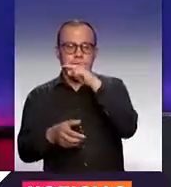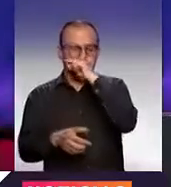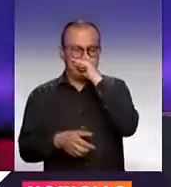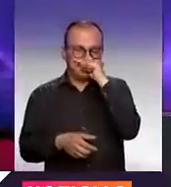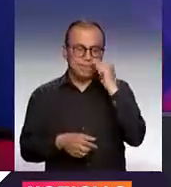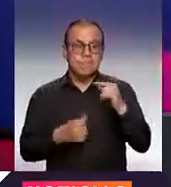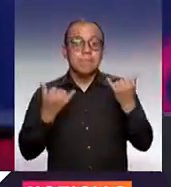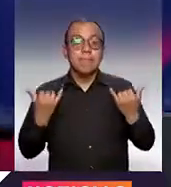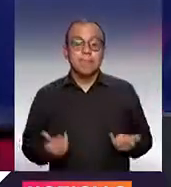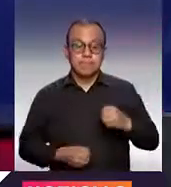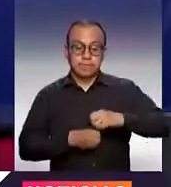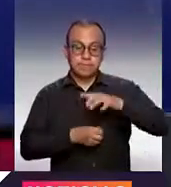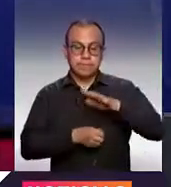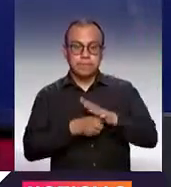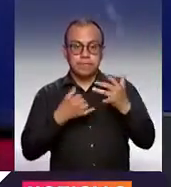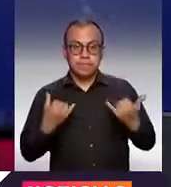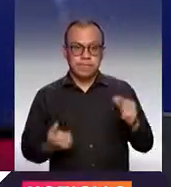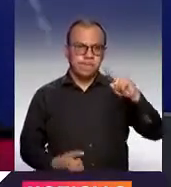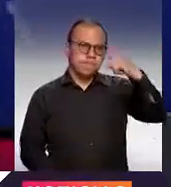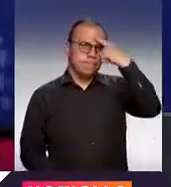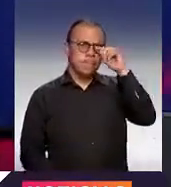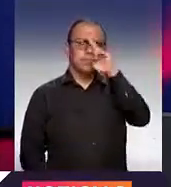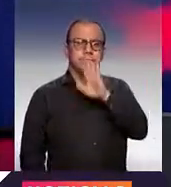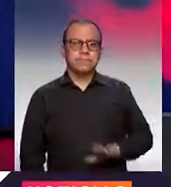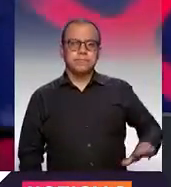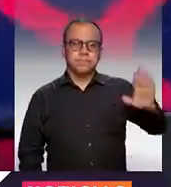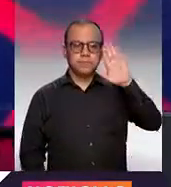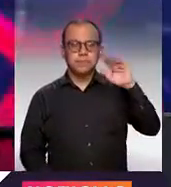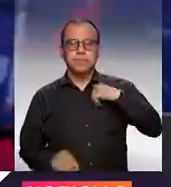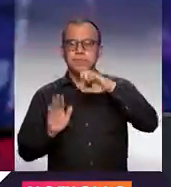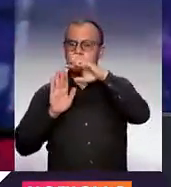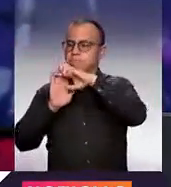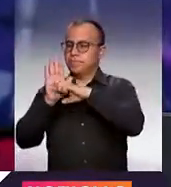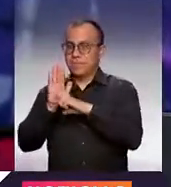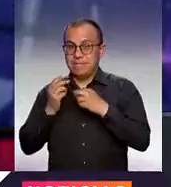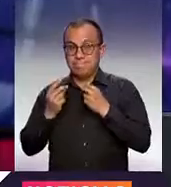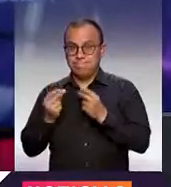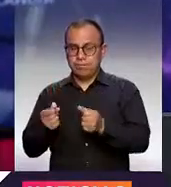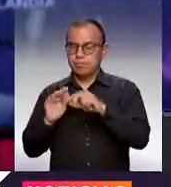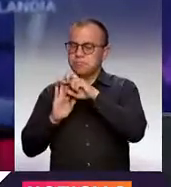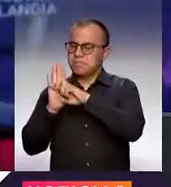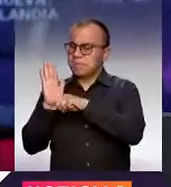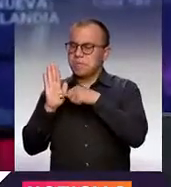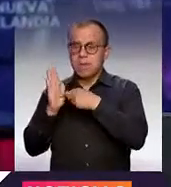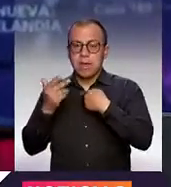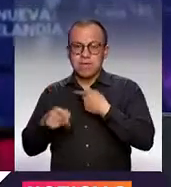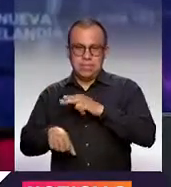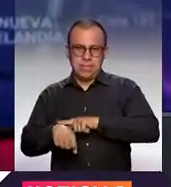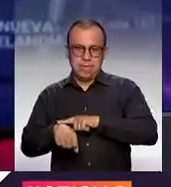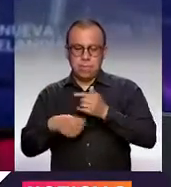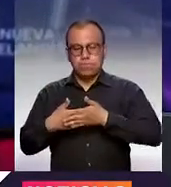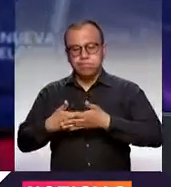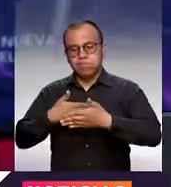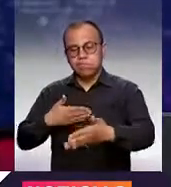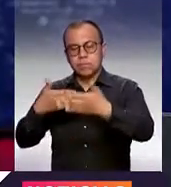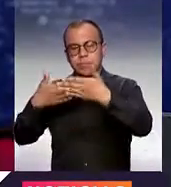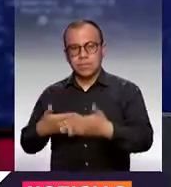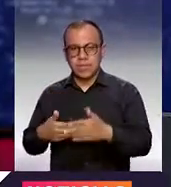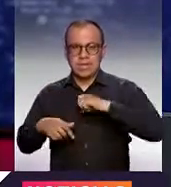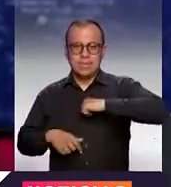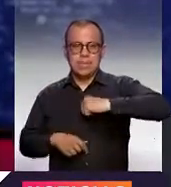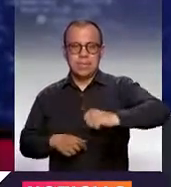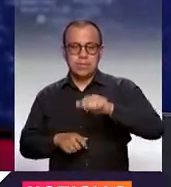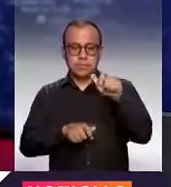La Veeduría Distrital entregó al Gobierno Nacional observaciones sobre el protocolo Express, que incluye medidas a corto plazo para garantizar el derecho de